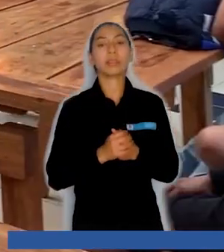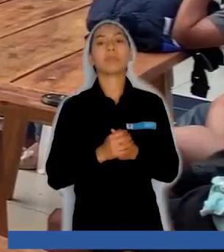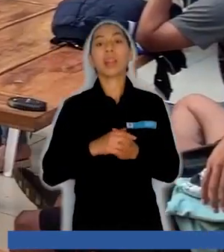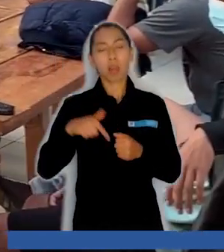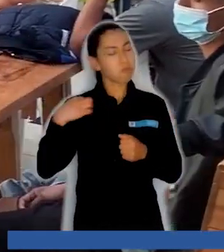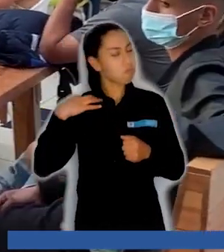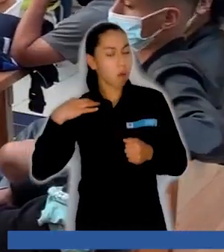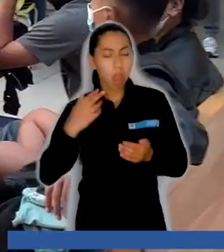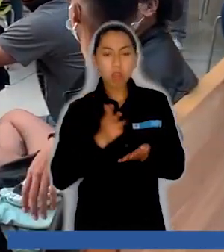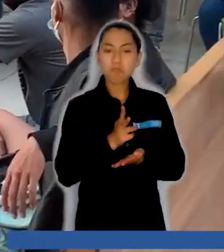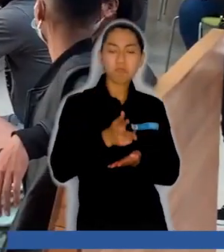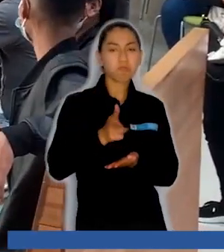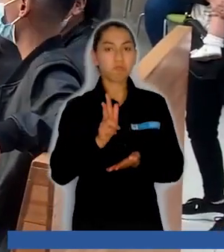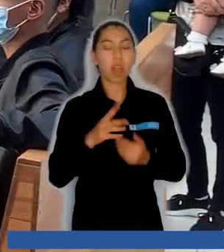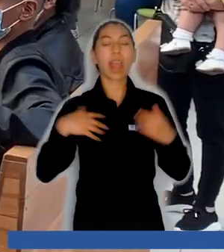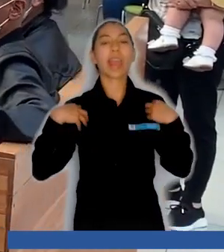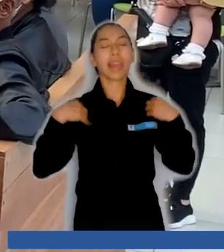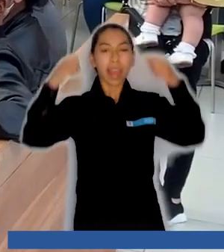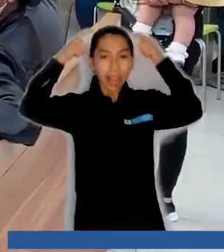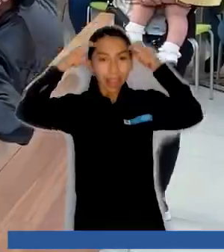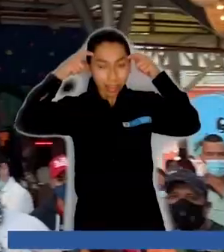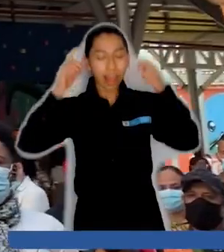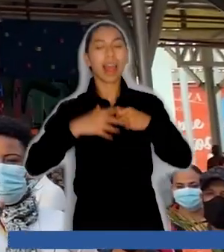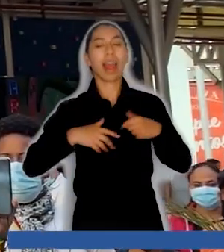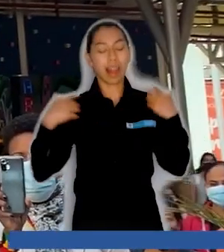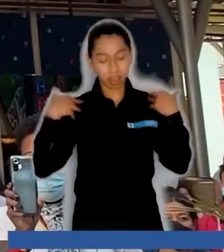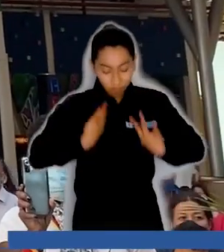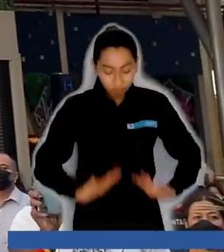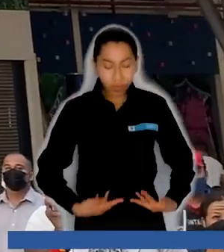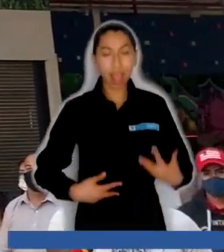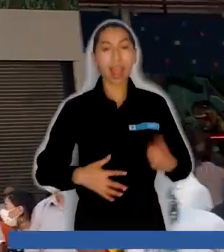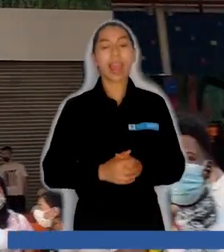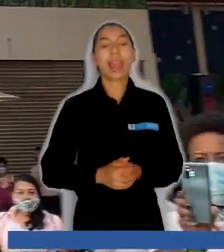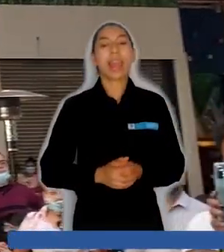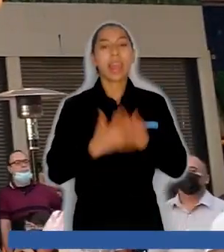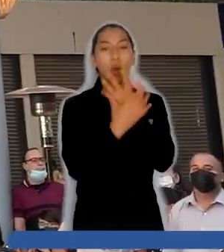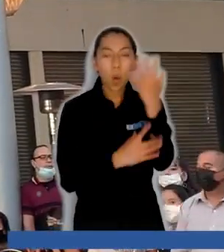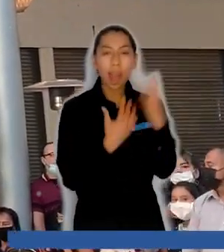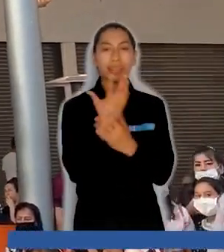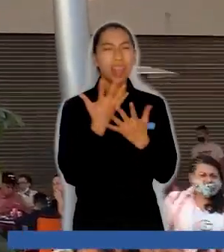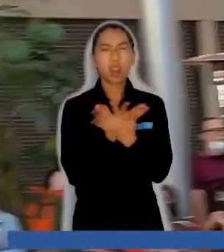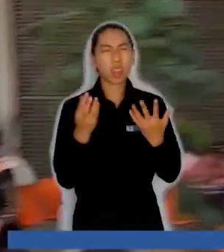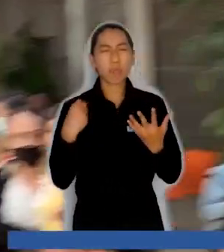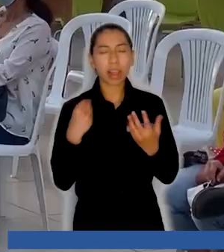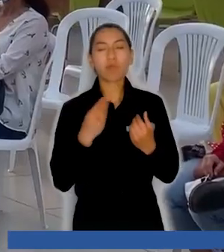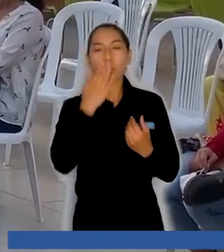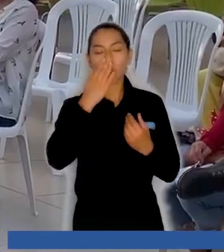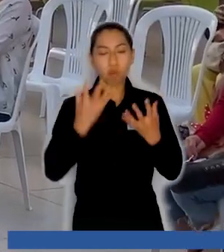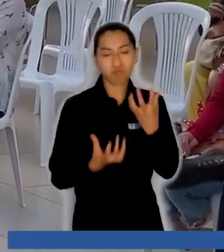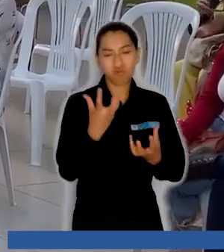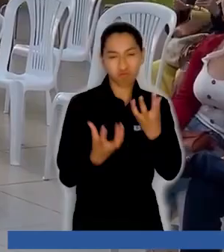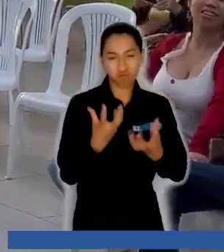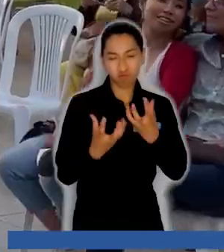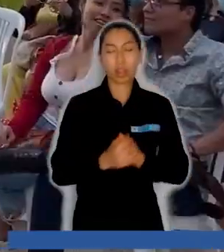Modelos en pasarela lucieron delantales, gorros, guantes, entre otras prendas para uso en la cocina, elaborados por